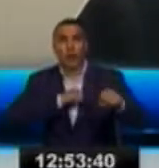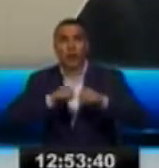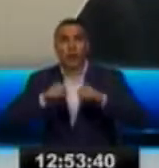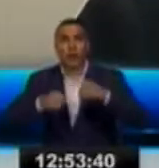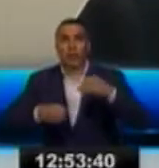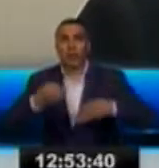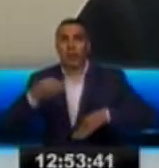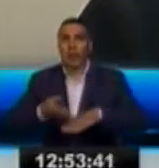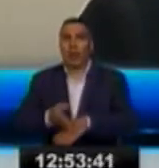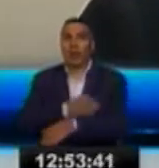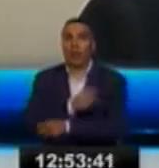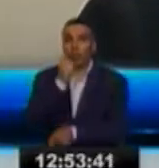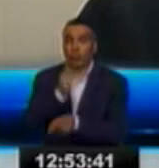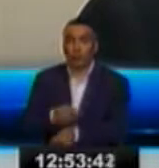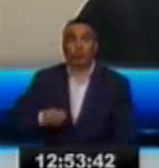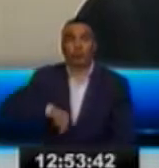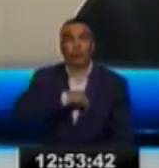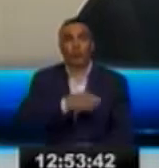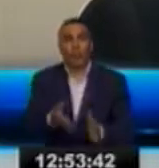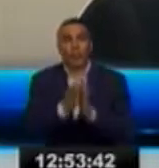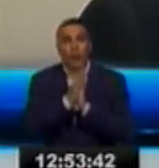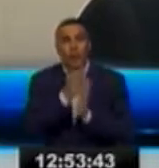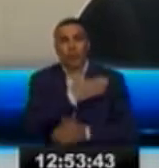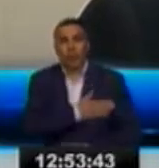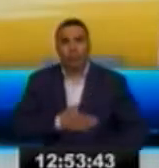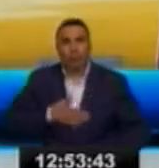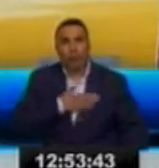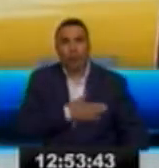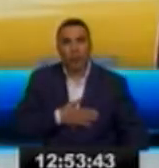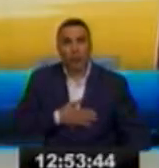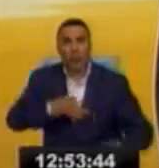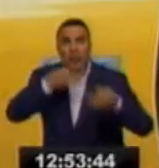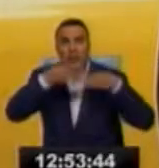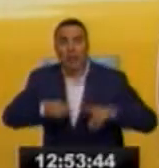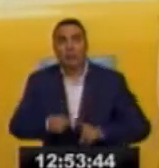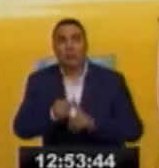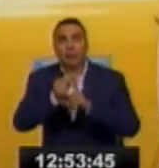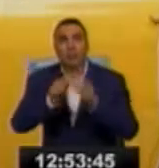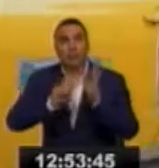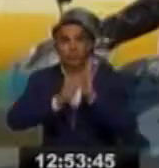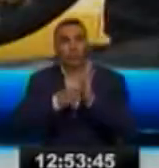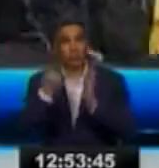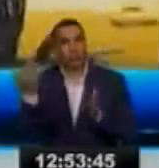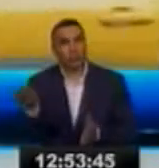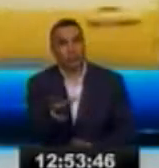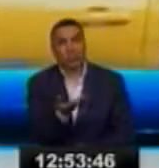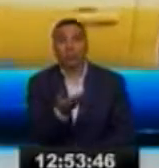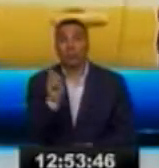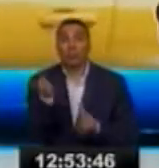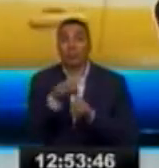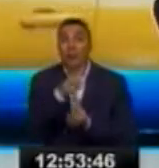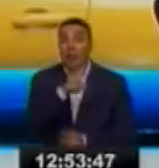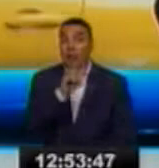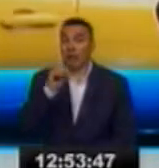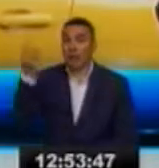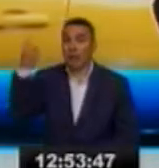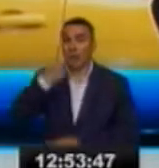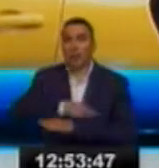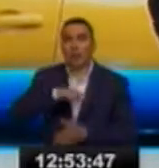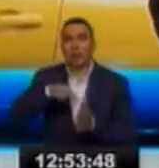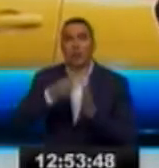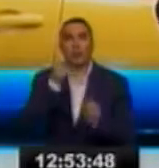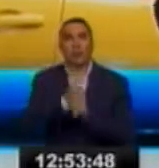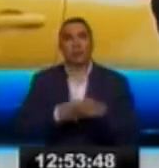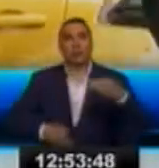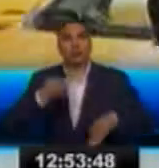Corte anterior y por eso pedimos un examen especial a la Contraloría. Otro de los casos que destacan durante estos primeros 100 días es la celeridad con que la